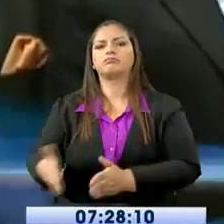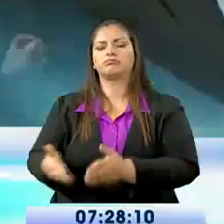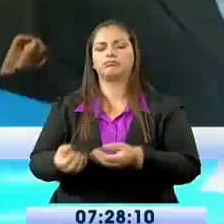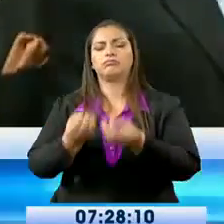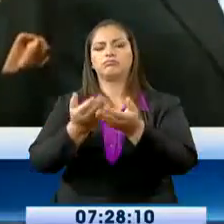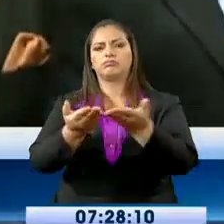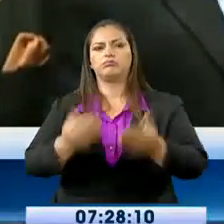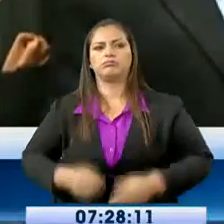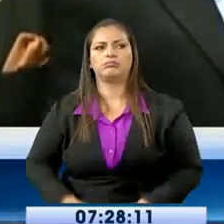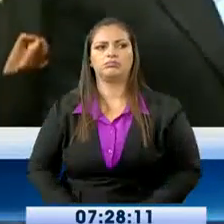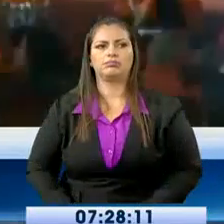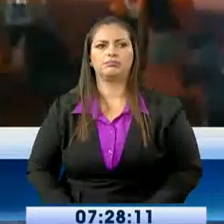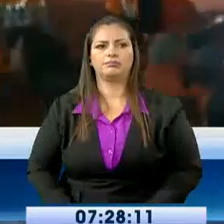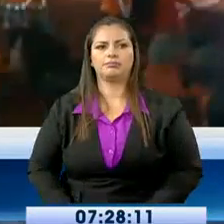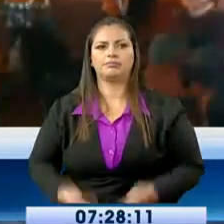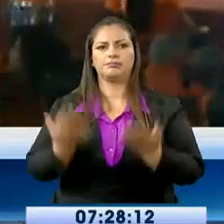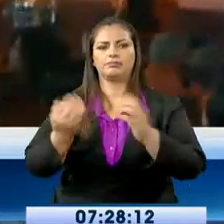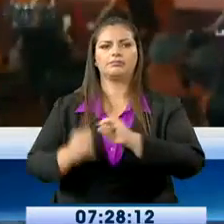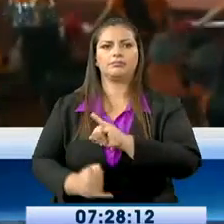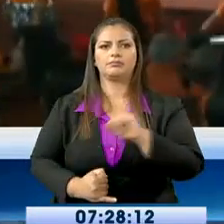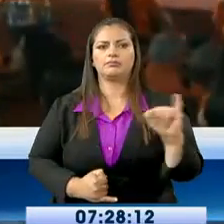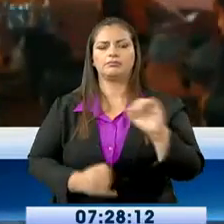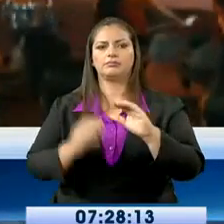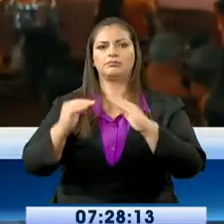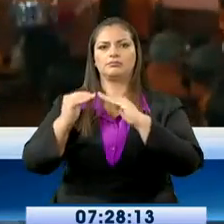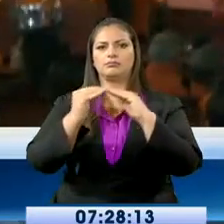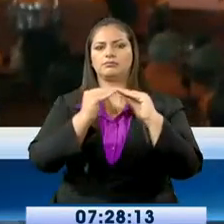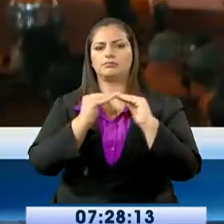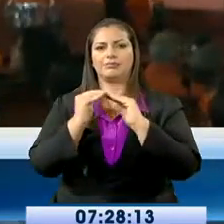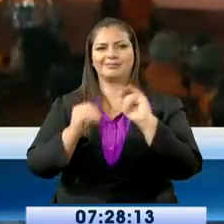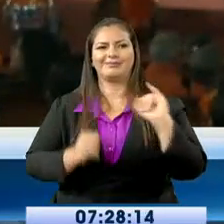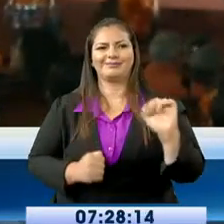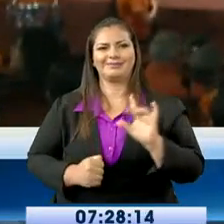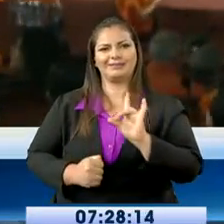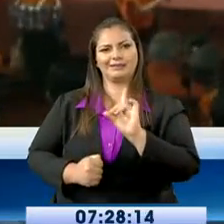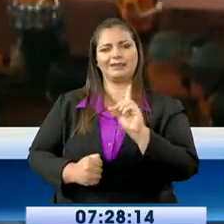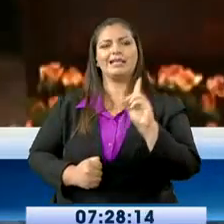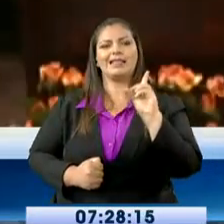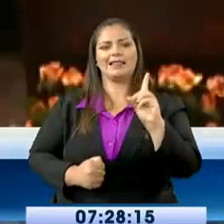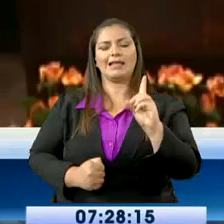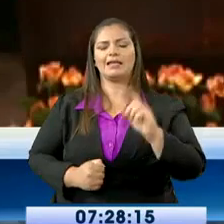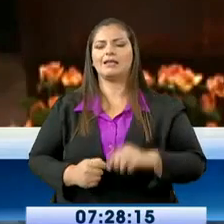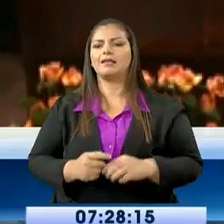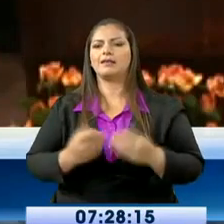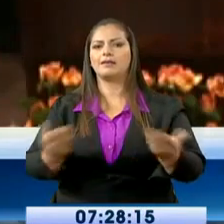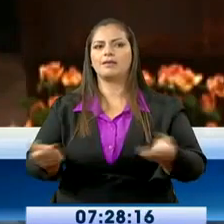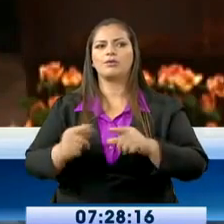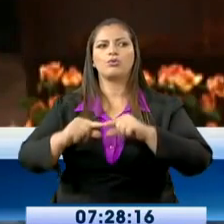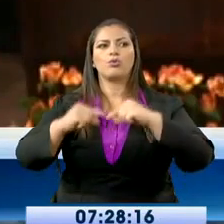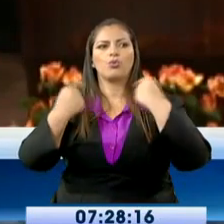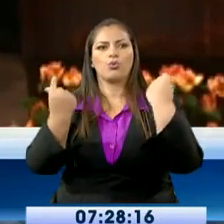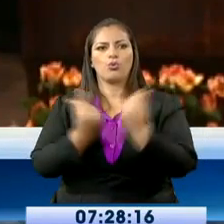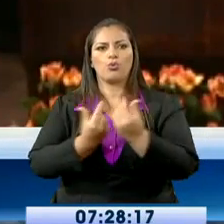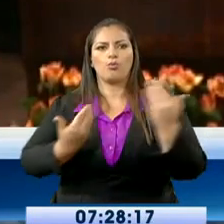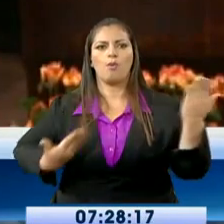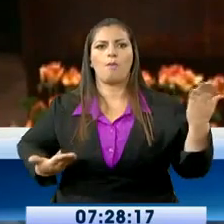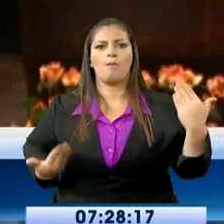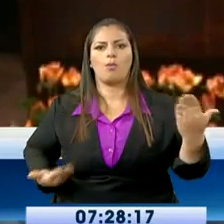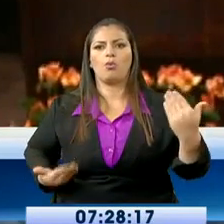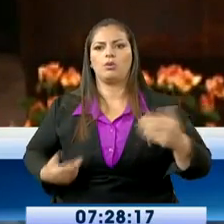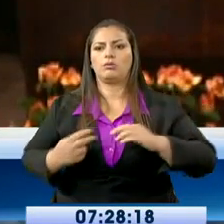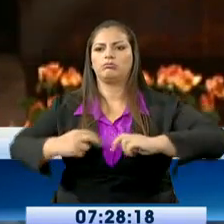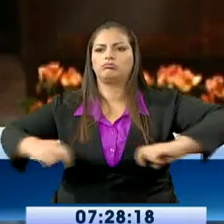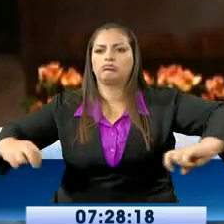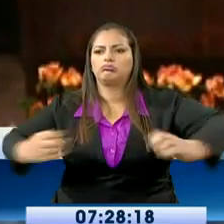precandidato presidencial de la IDE se produjo en la primera Asamblea Nacional de la Agrupación Política, que se llevó a cabo en el auditorio de CESPAL